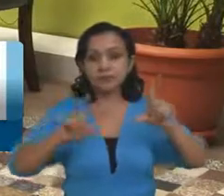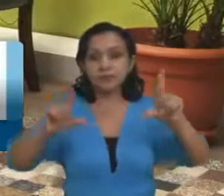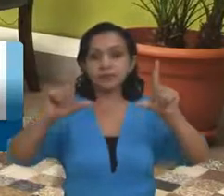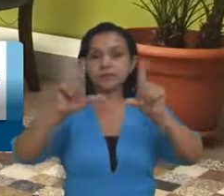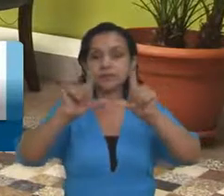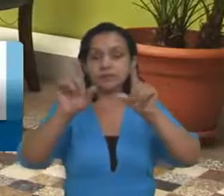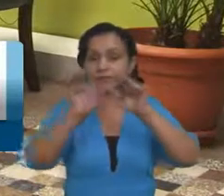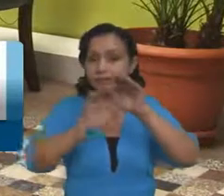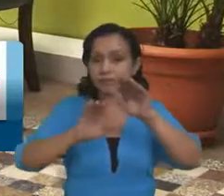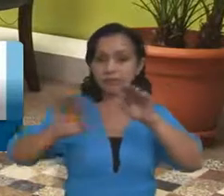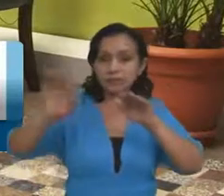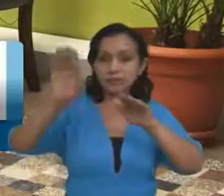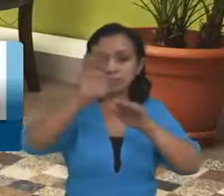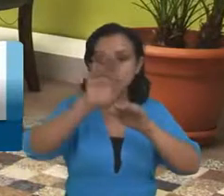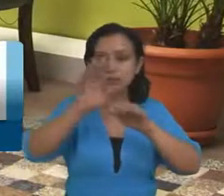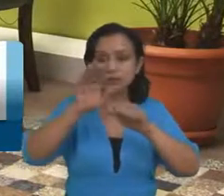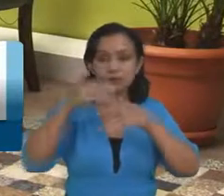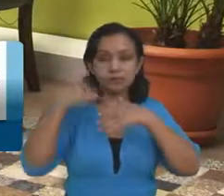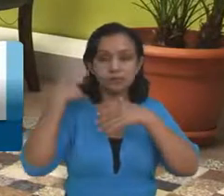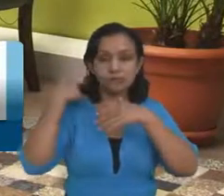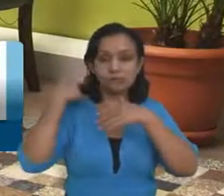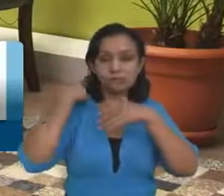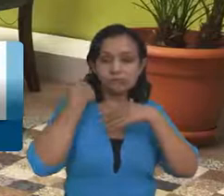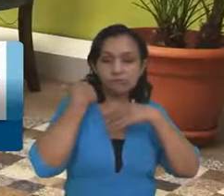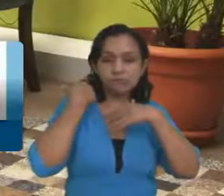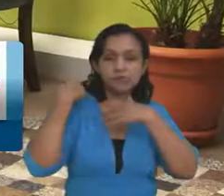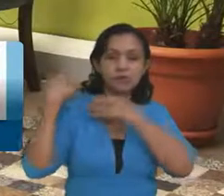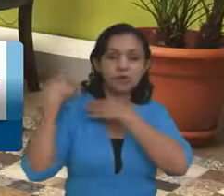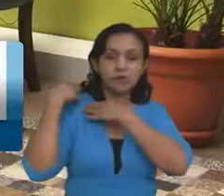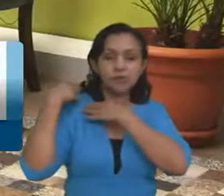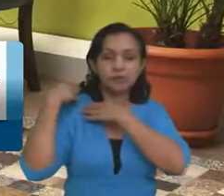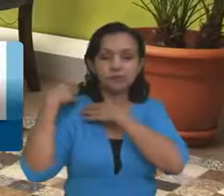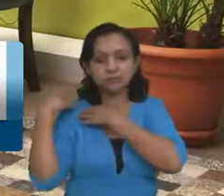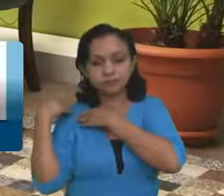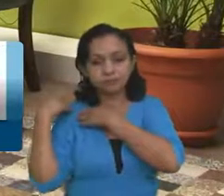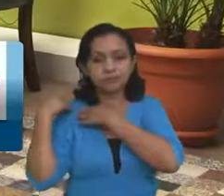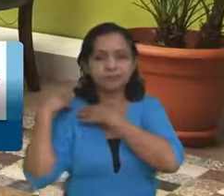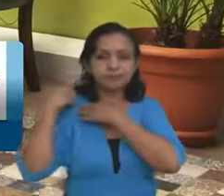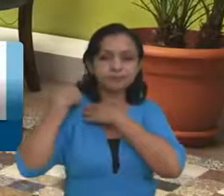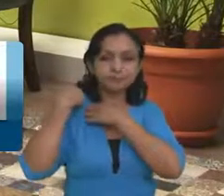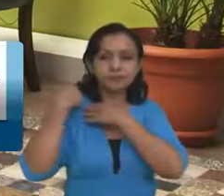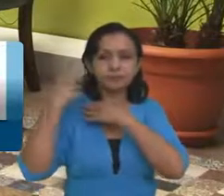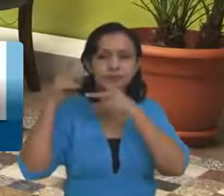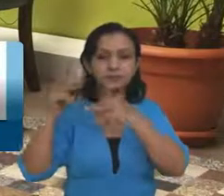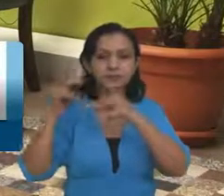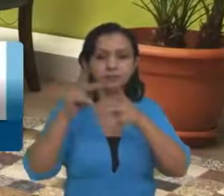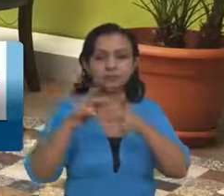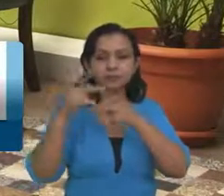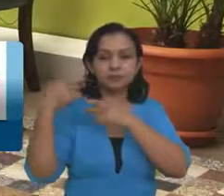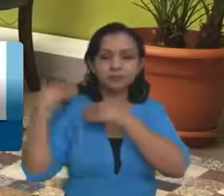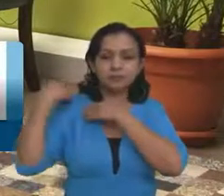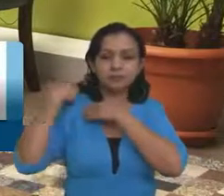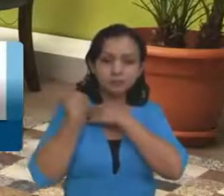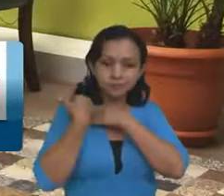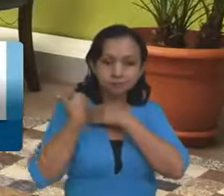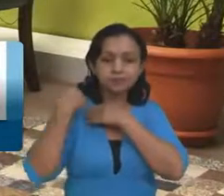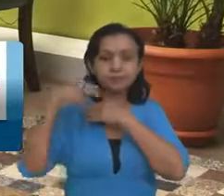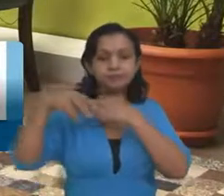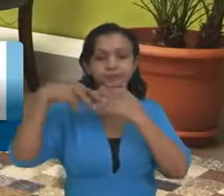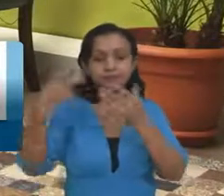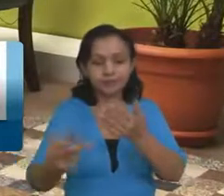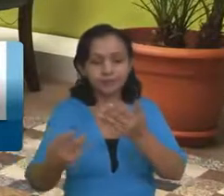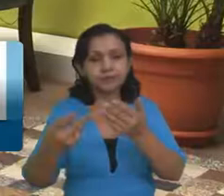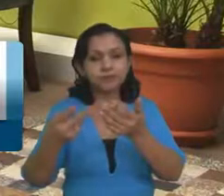con más frecuencia se sale de su lugar, pues, es el hombro. El hombro, ¿verdad? ¿Ya? Ahí llegan las personas con el hombro caído, por